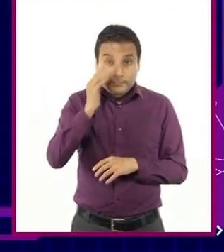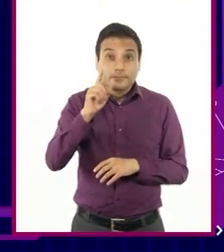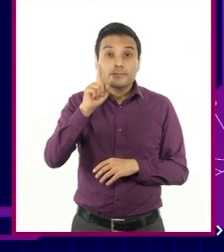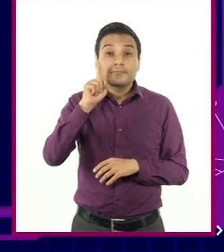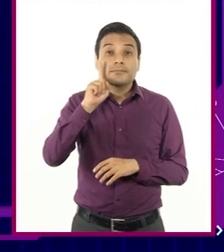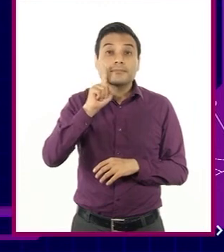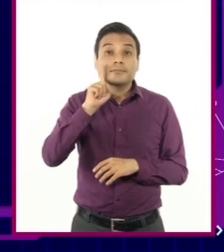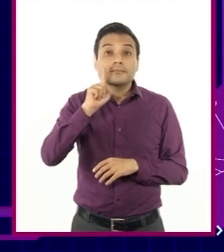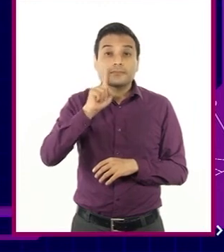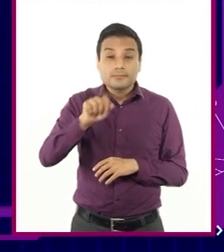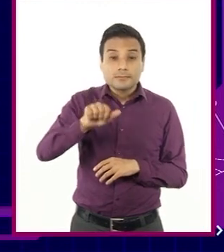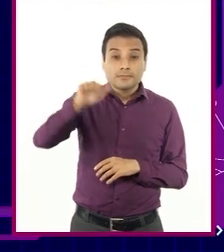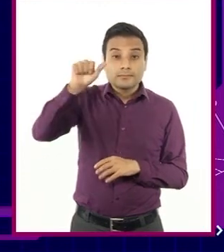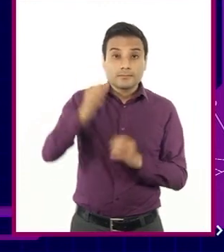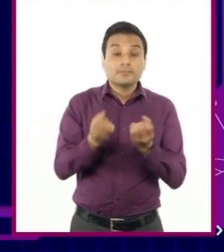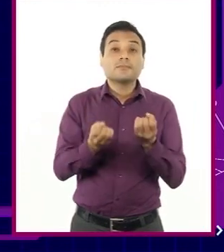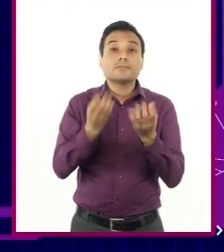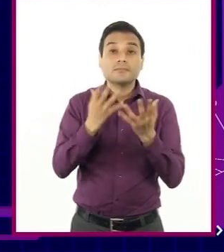de